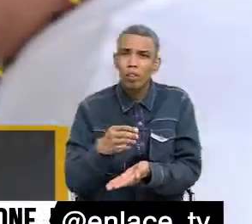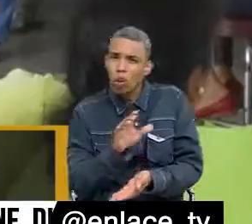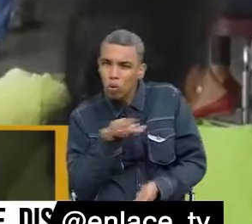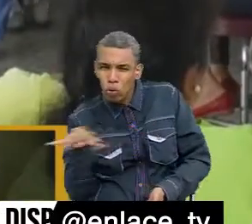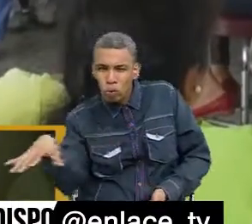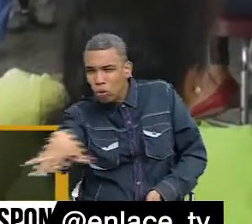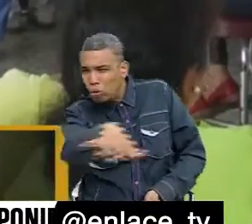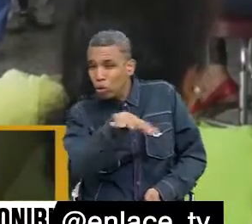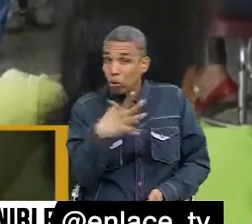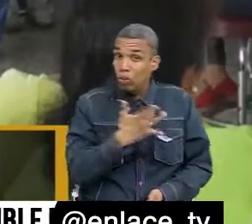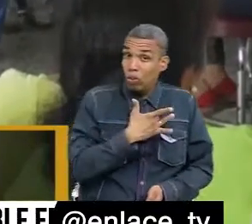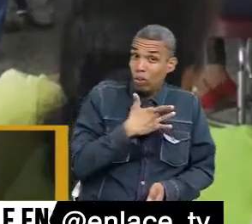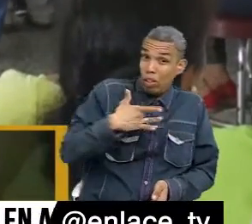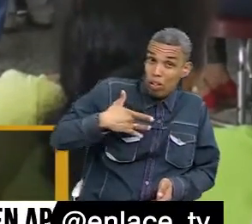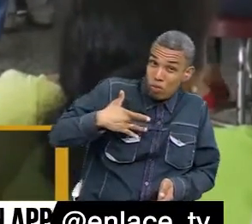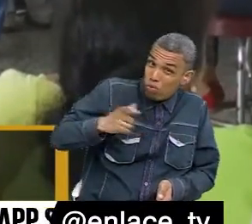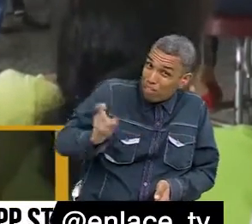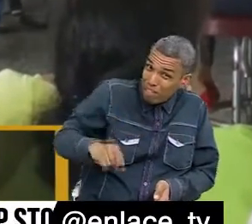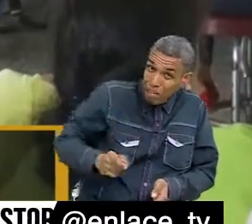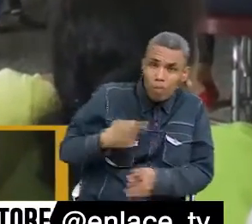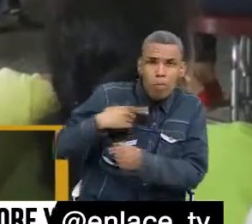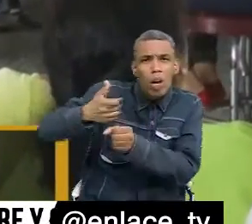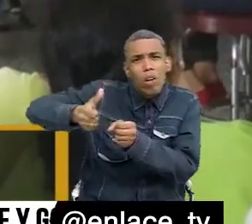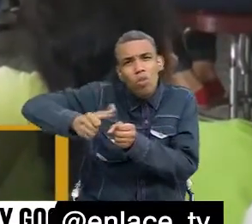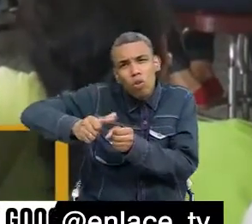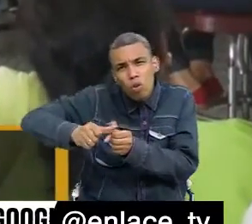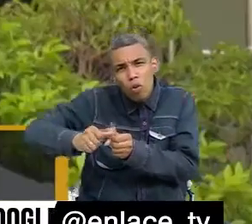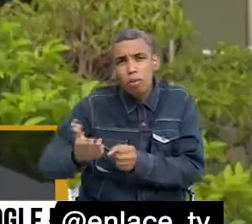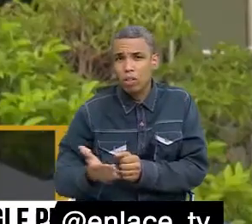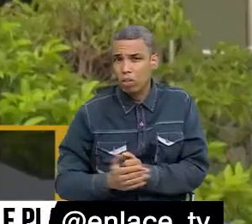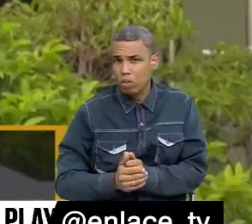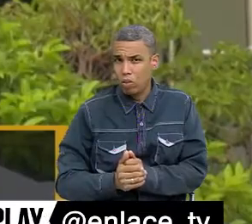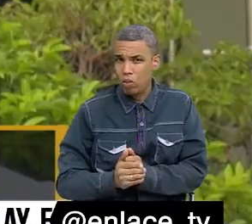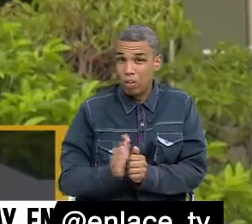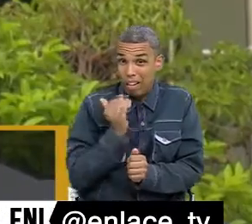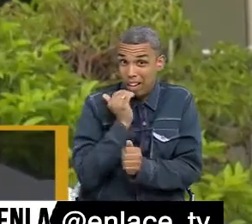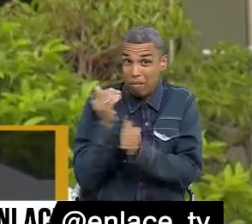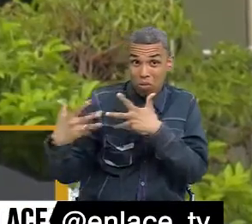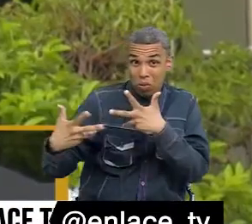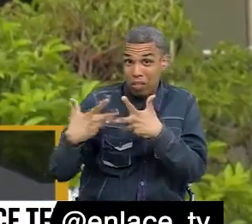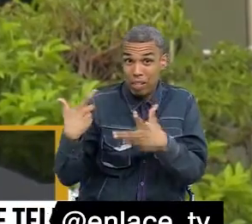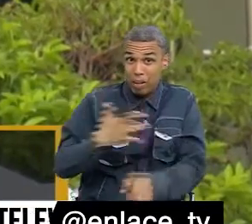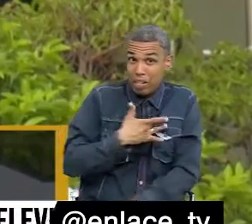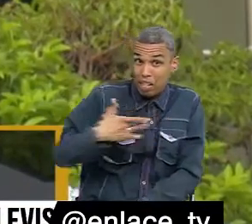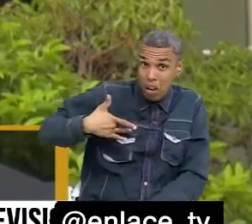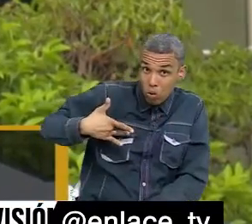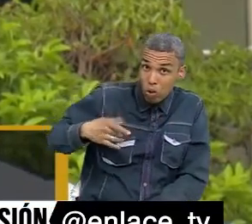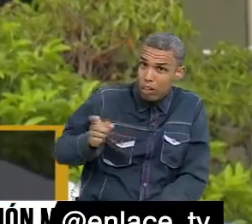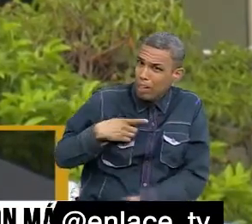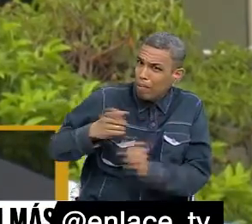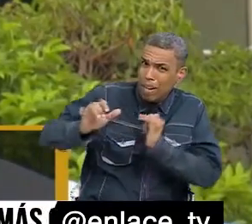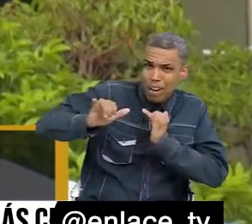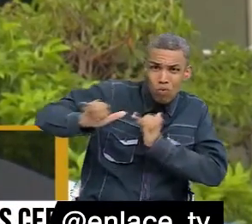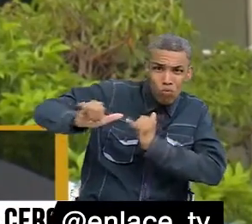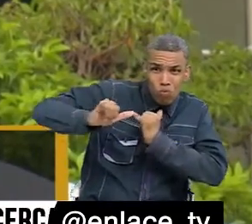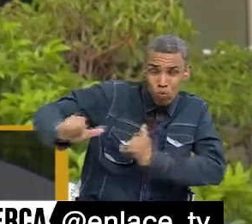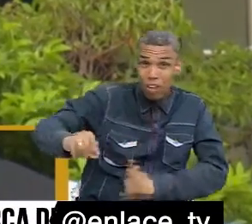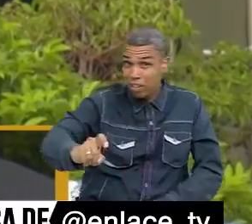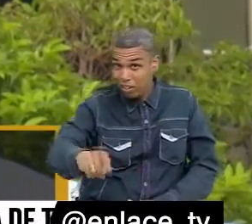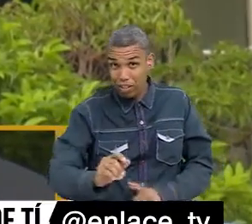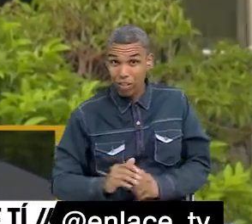se la presta a sus trabajadores, familiares, pensionados y su núcleo familiar, porque eso es lo que se trata, la igualdad en las